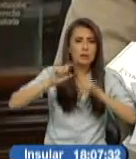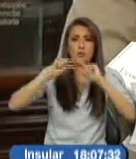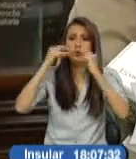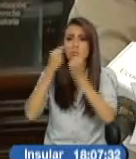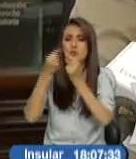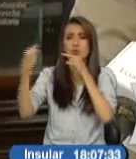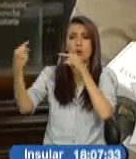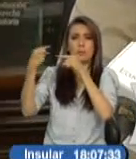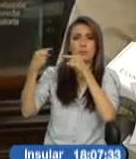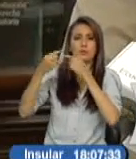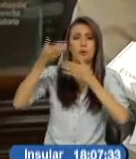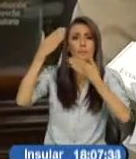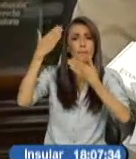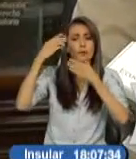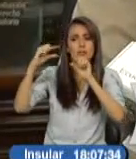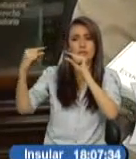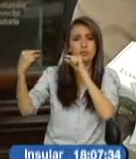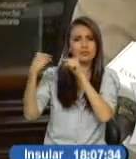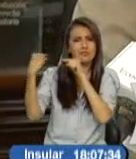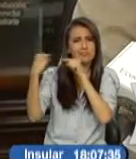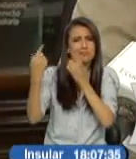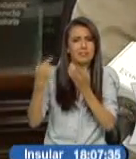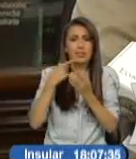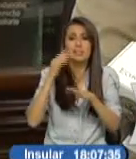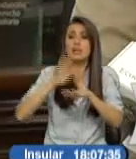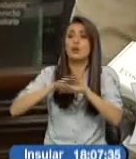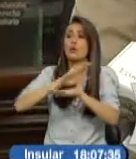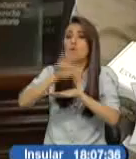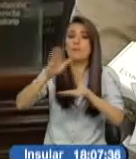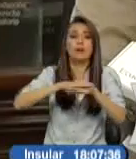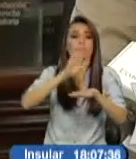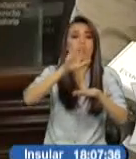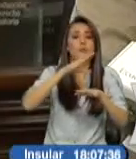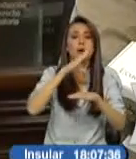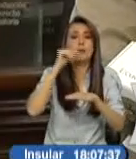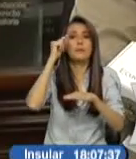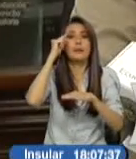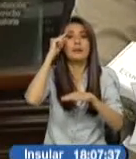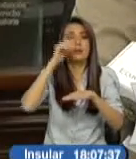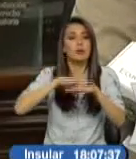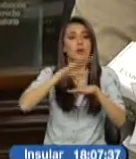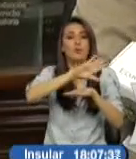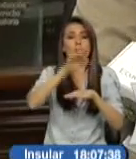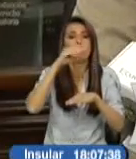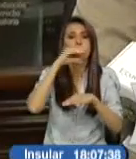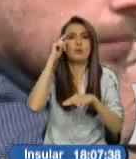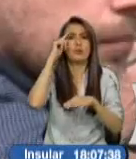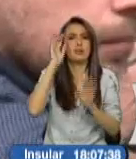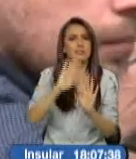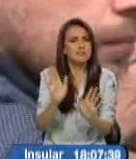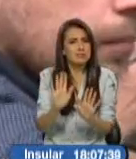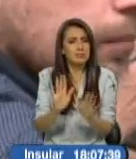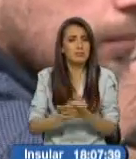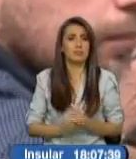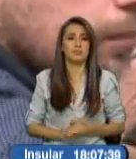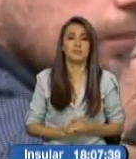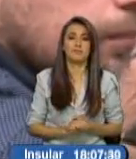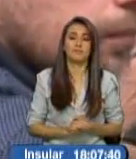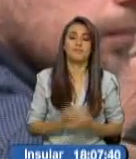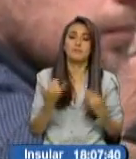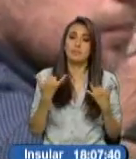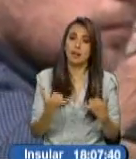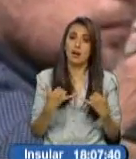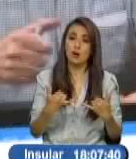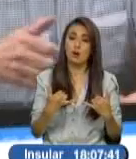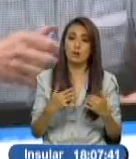oposición, políticos, le quieren echar la culpa de todos los males al gobierno anterior, y no es así. Por el momento, está